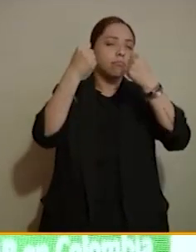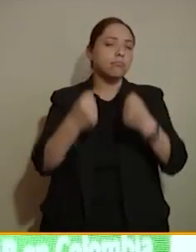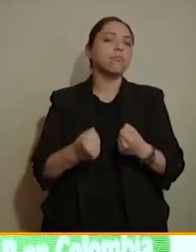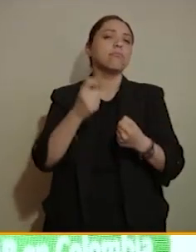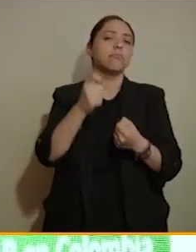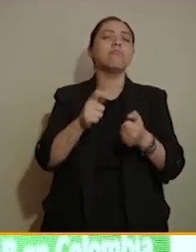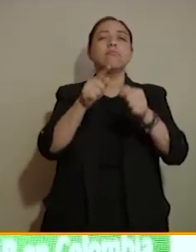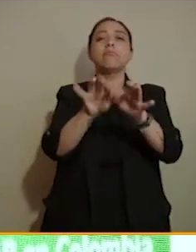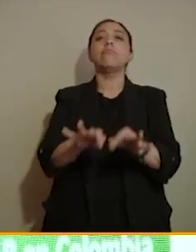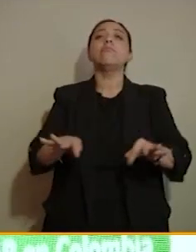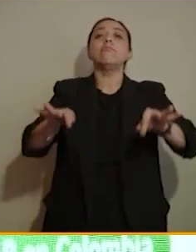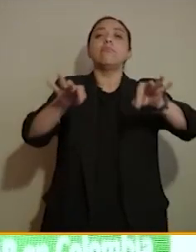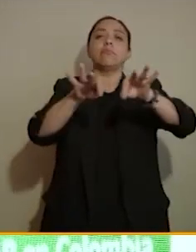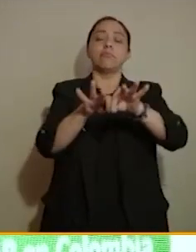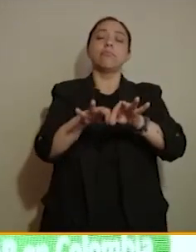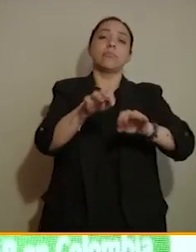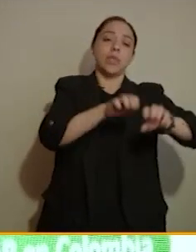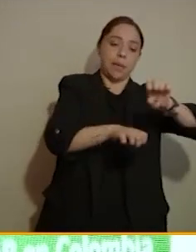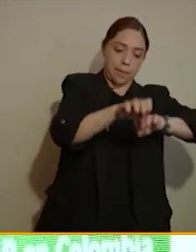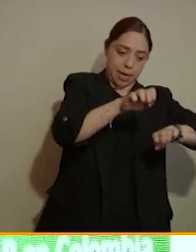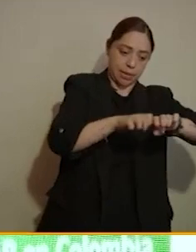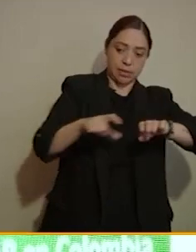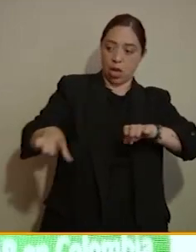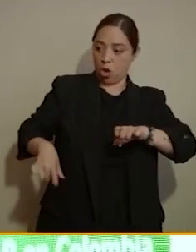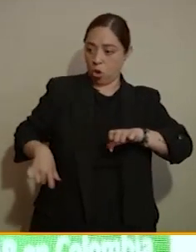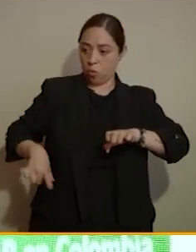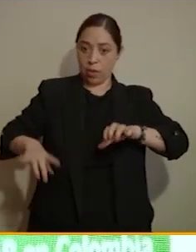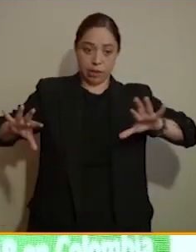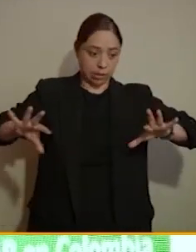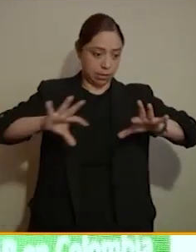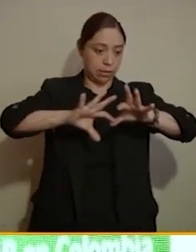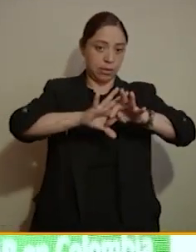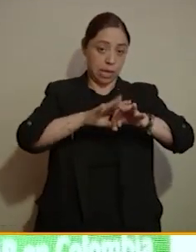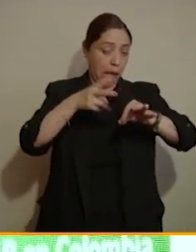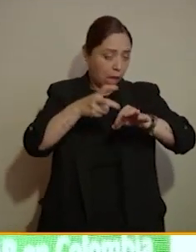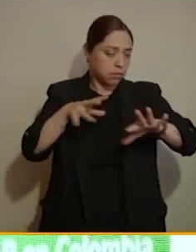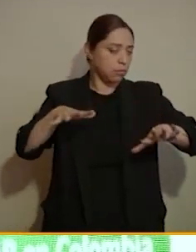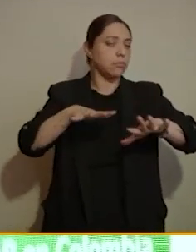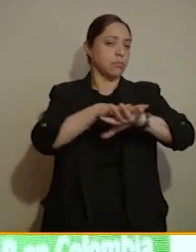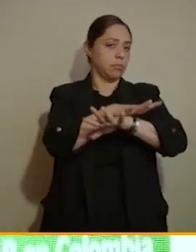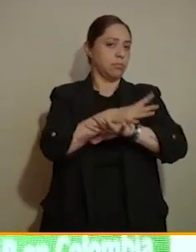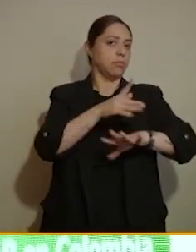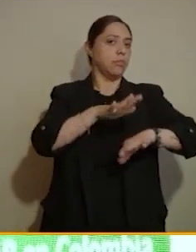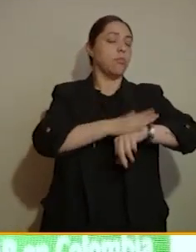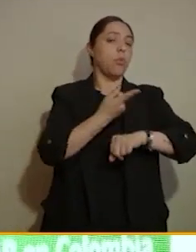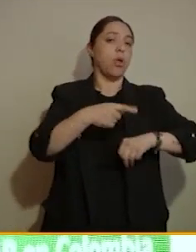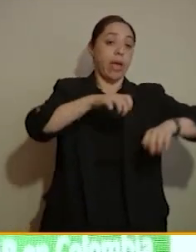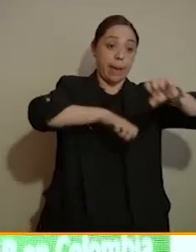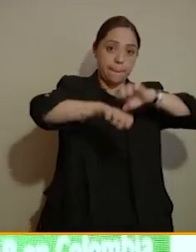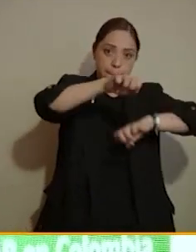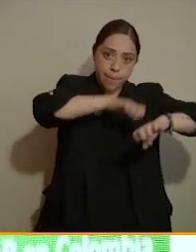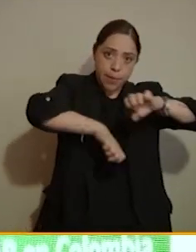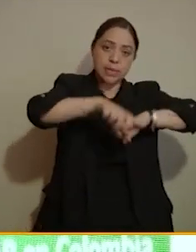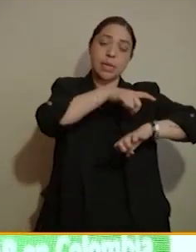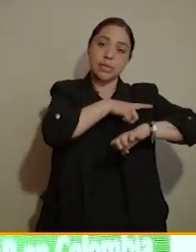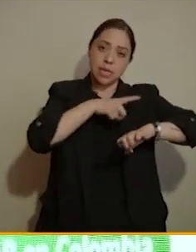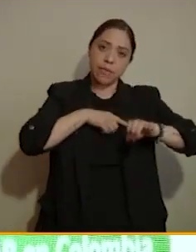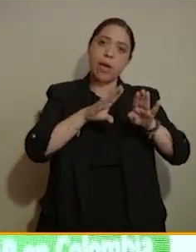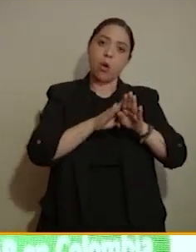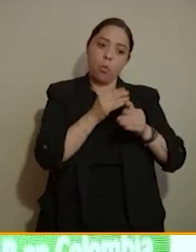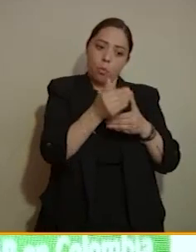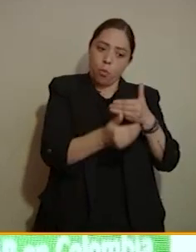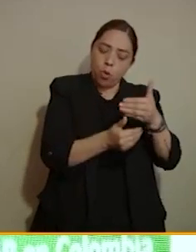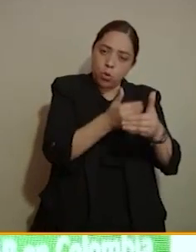en la relación empresa y gobierno. Las empresas van a tener que adaptar ciertos de sus procesos para